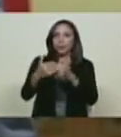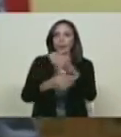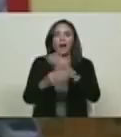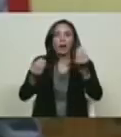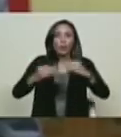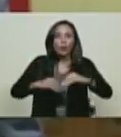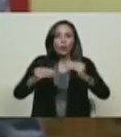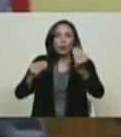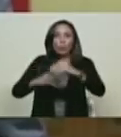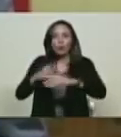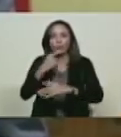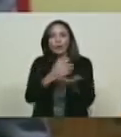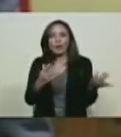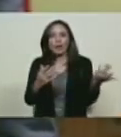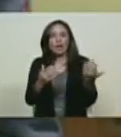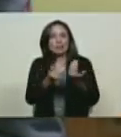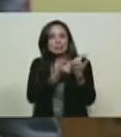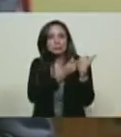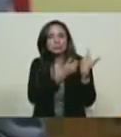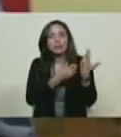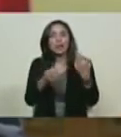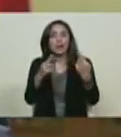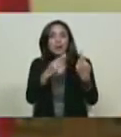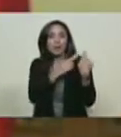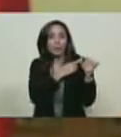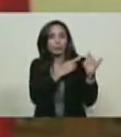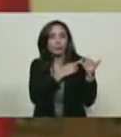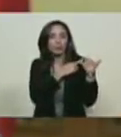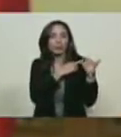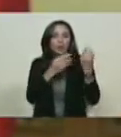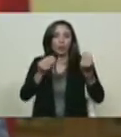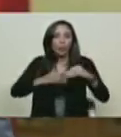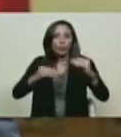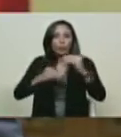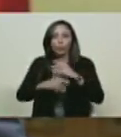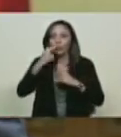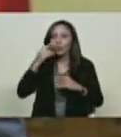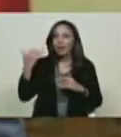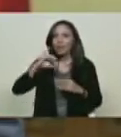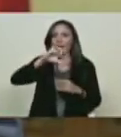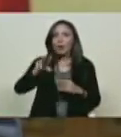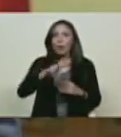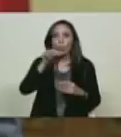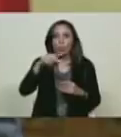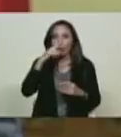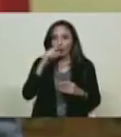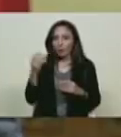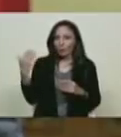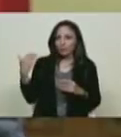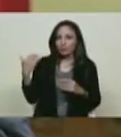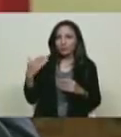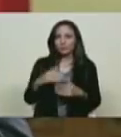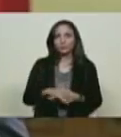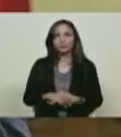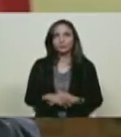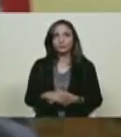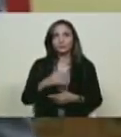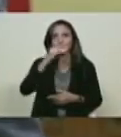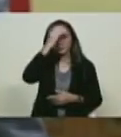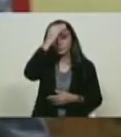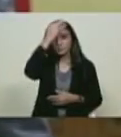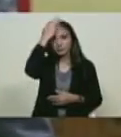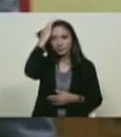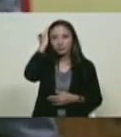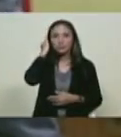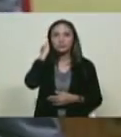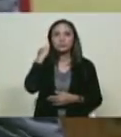acuerdos, compromisos que sostuvimos en junio de este año. Los niveles de